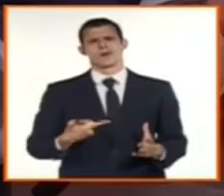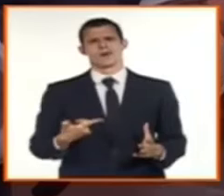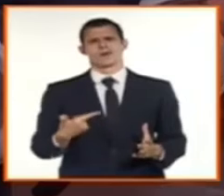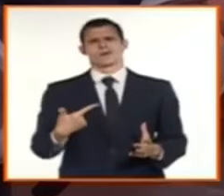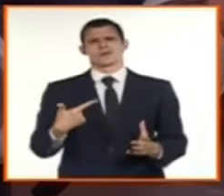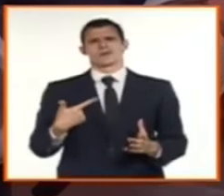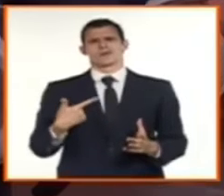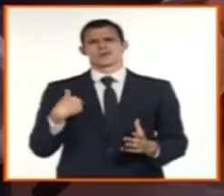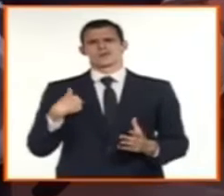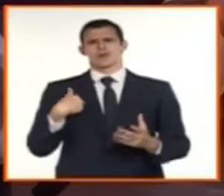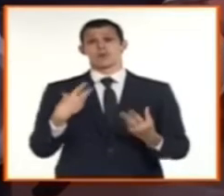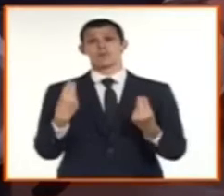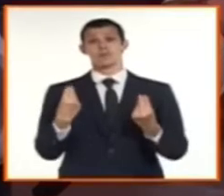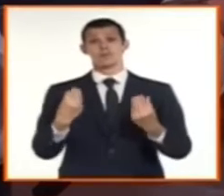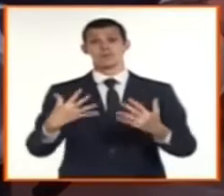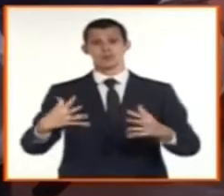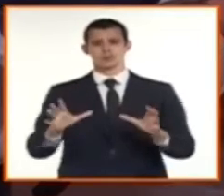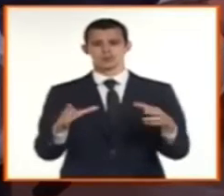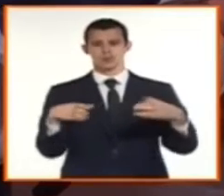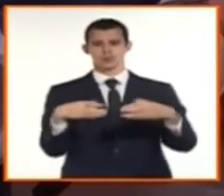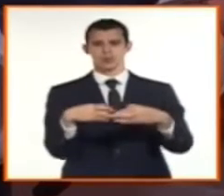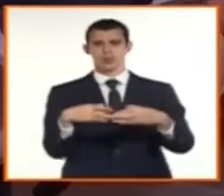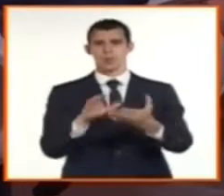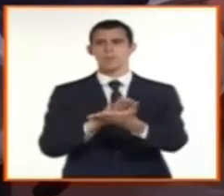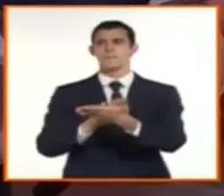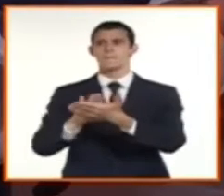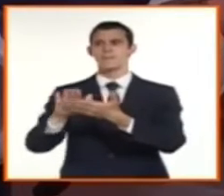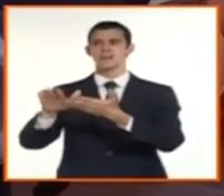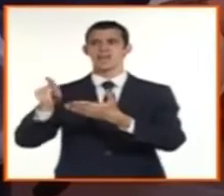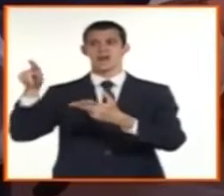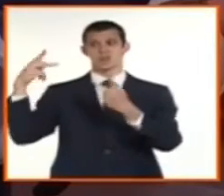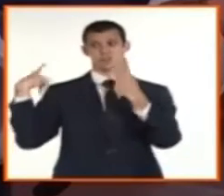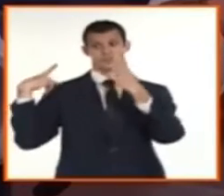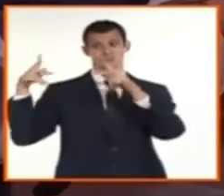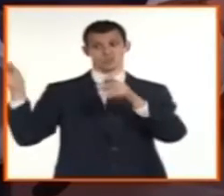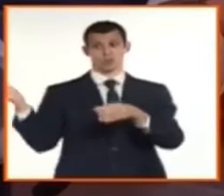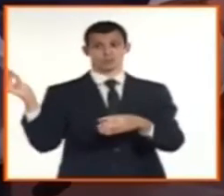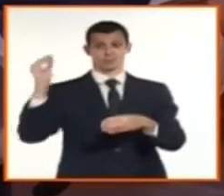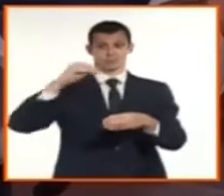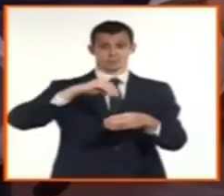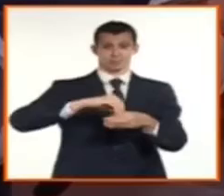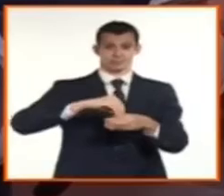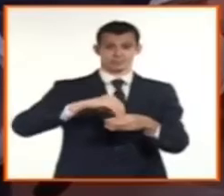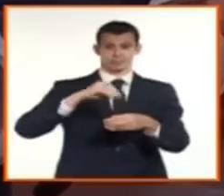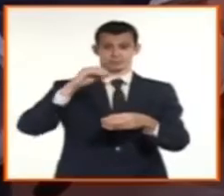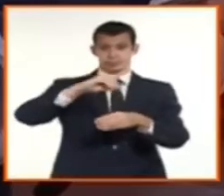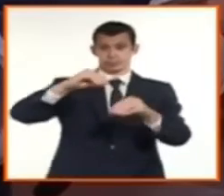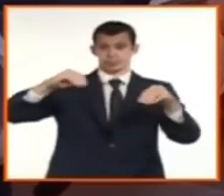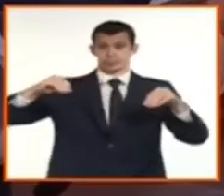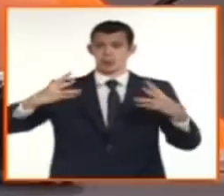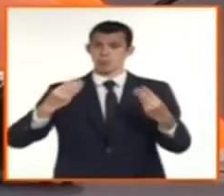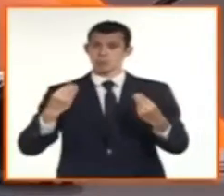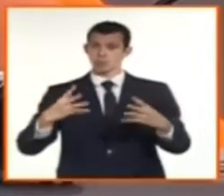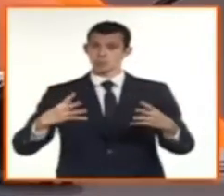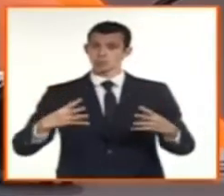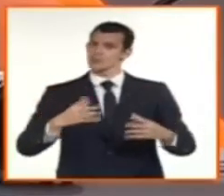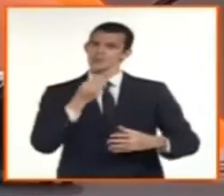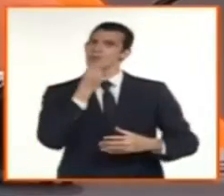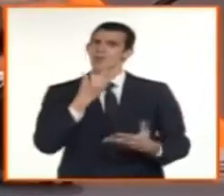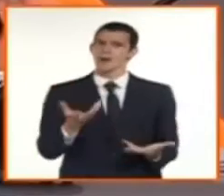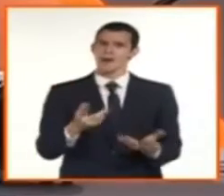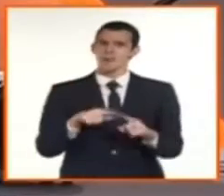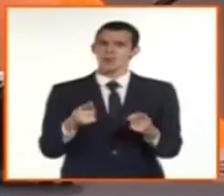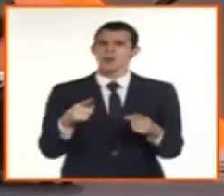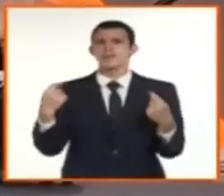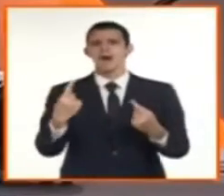afectar lo menos posible en nuestra serie y organizarnos mejor para en ese sentido ahora la propia política del inder y lo hemos visto en varios